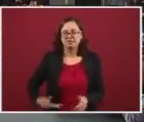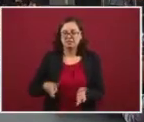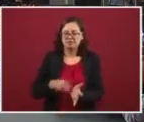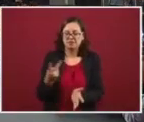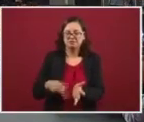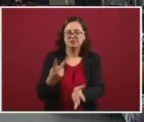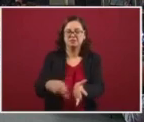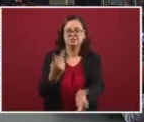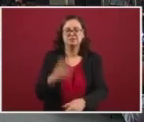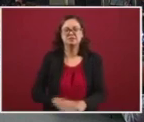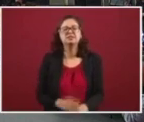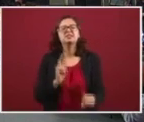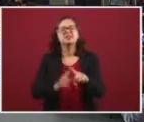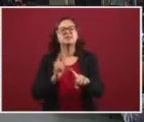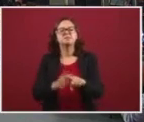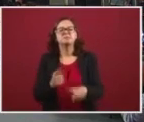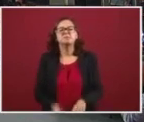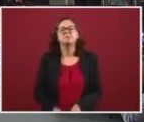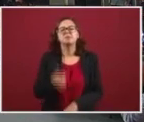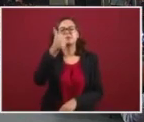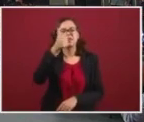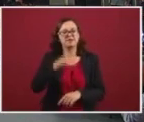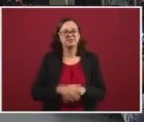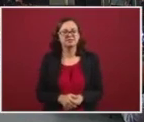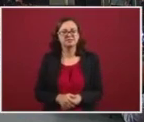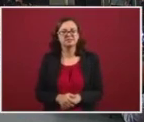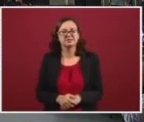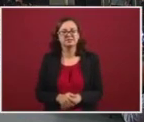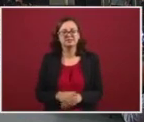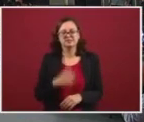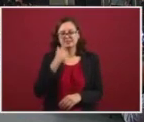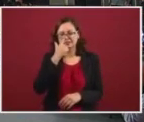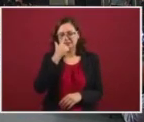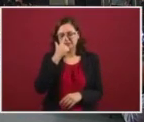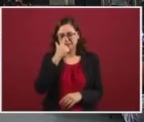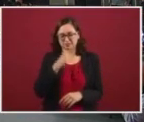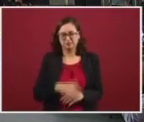Sí, pero en los últimos tiempos, eso.